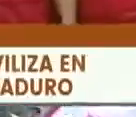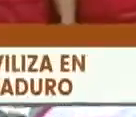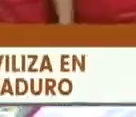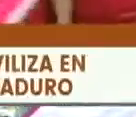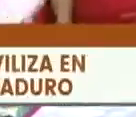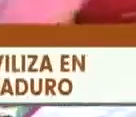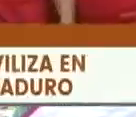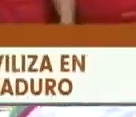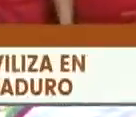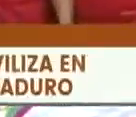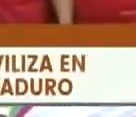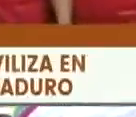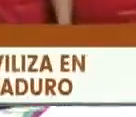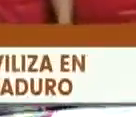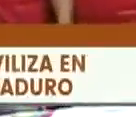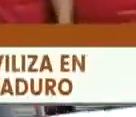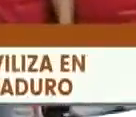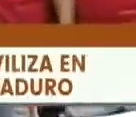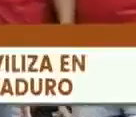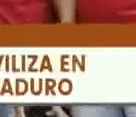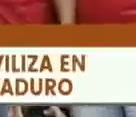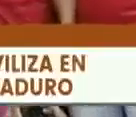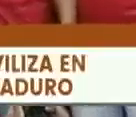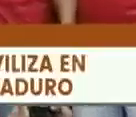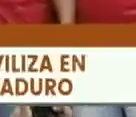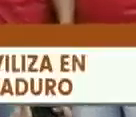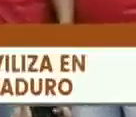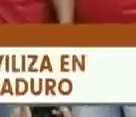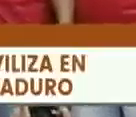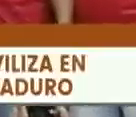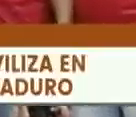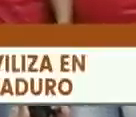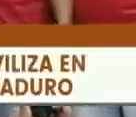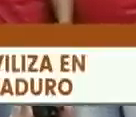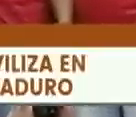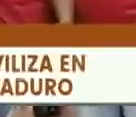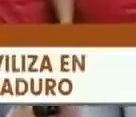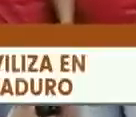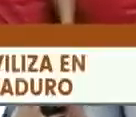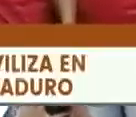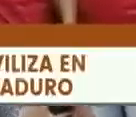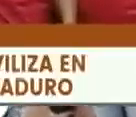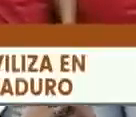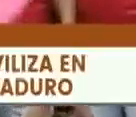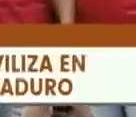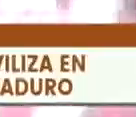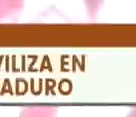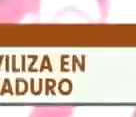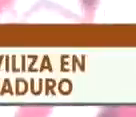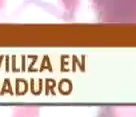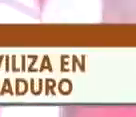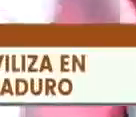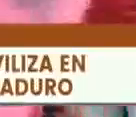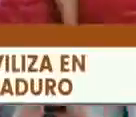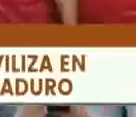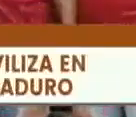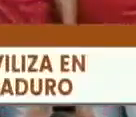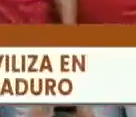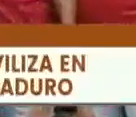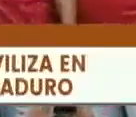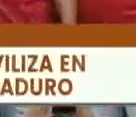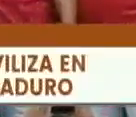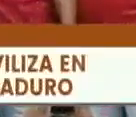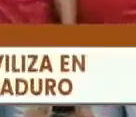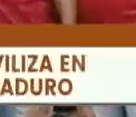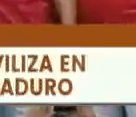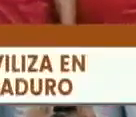Vamos a bajar un momentico las pancartas porque los que están atrás no ven, ¿ves? Y los que estas que están aquí en esta línea tapan la cámara.